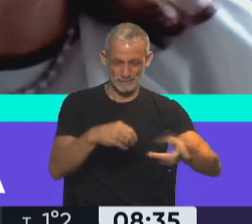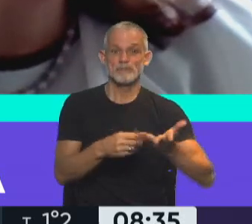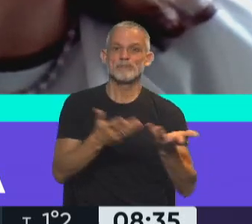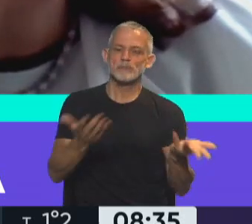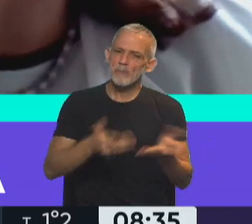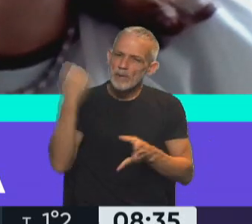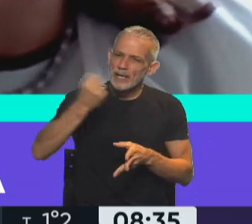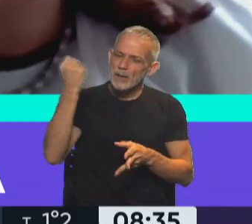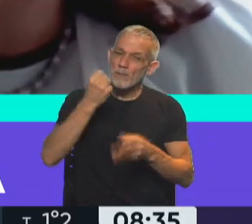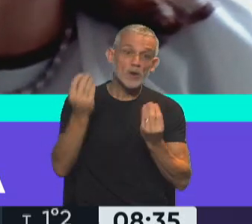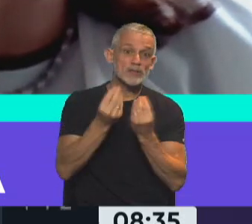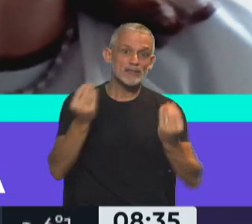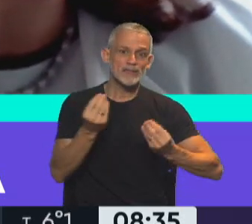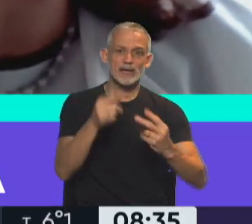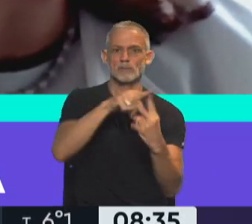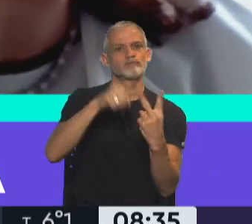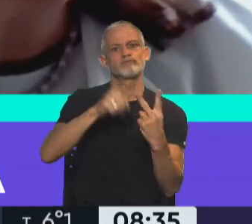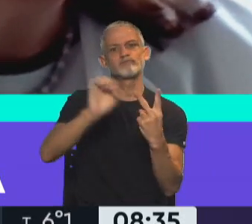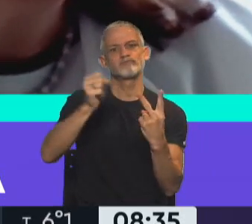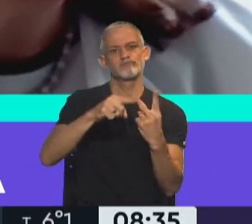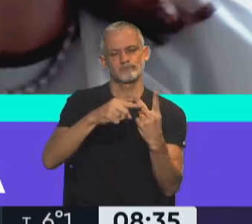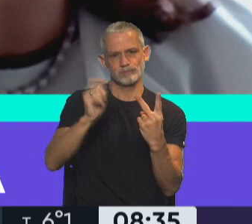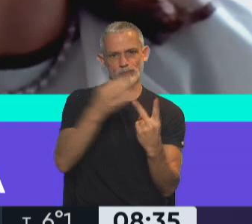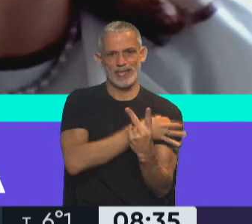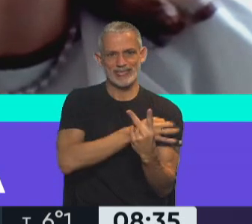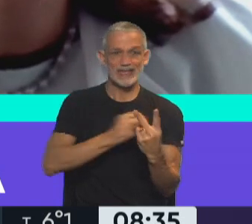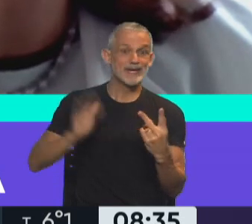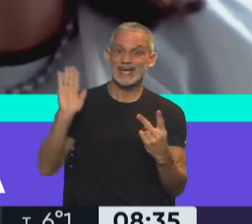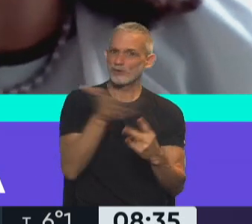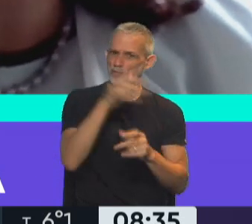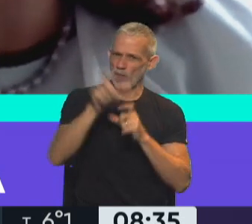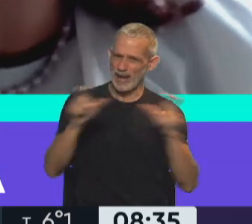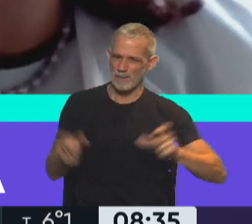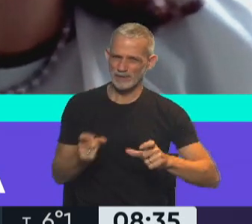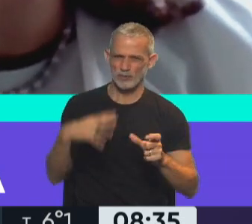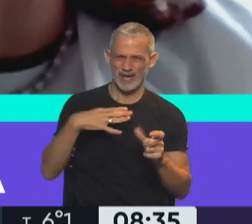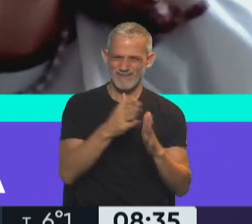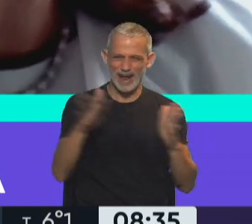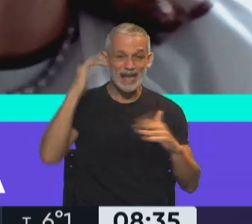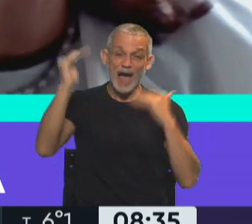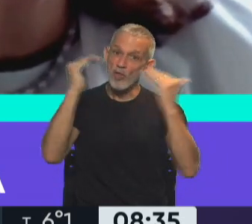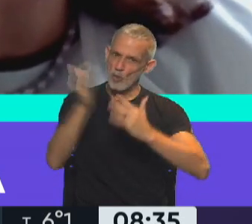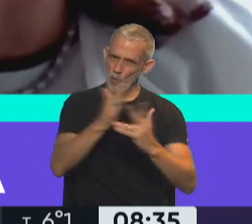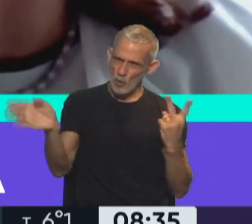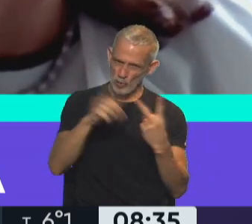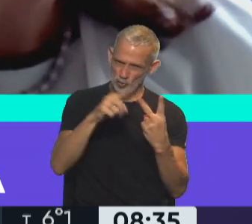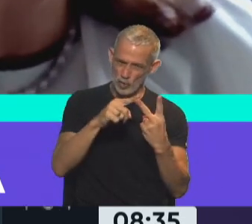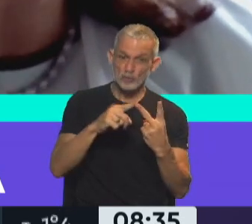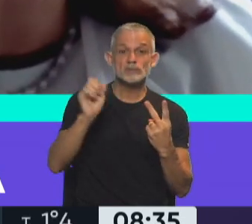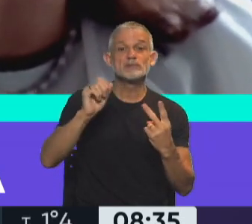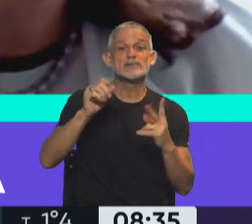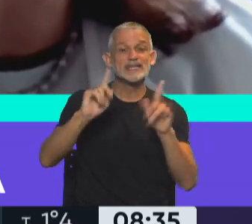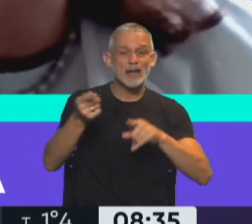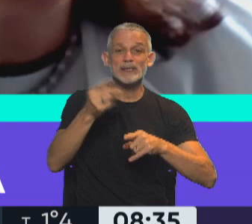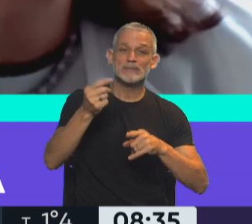la importancia de completar las segundas dosis en la población que queda restante de adultos, sobre todo adultos